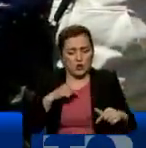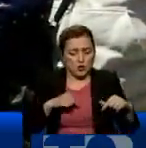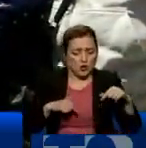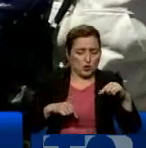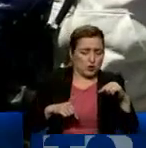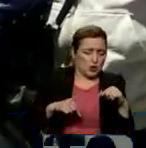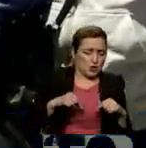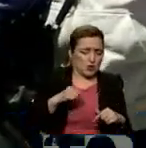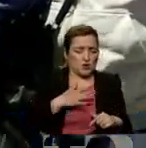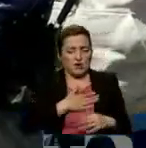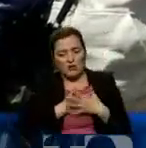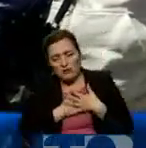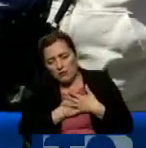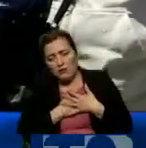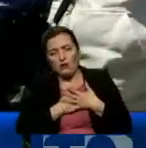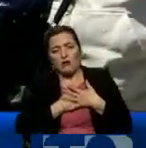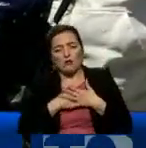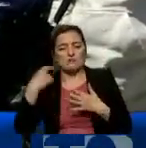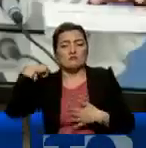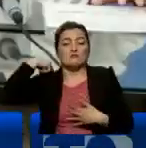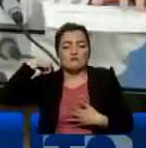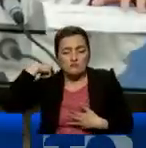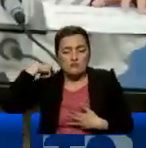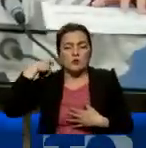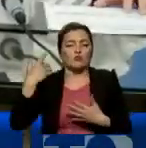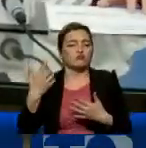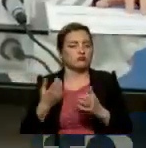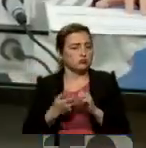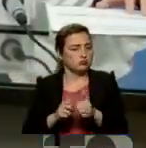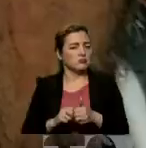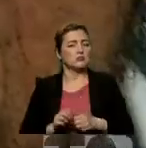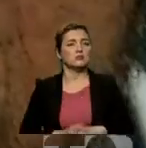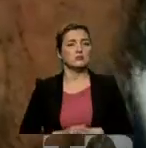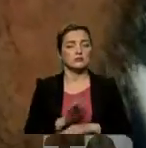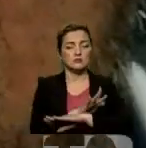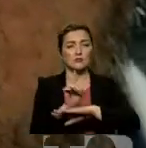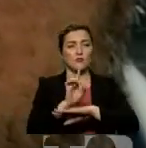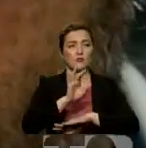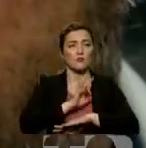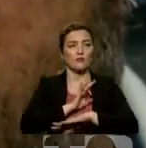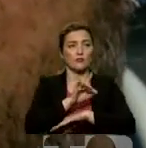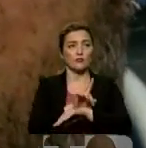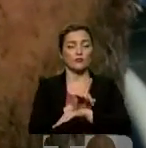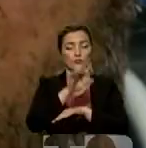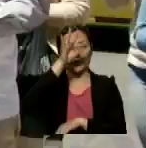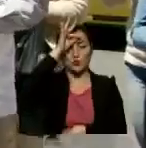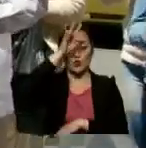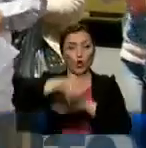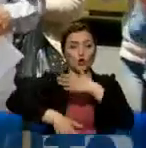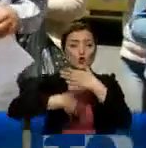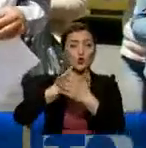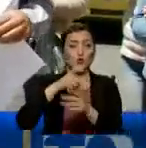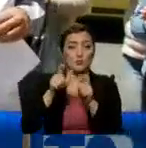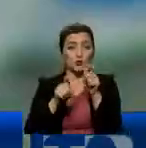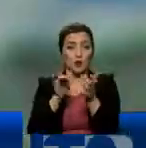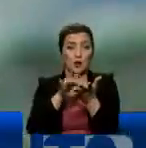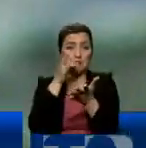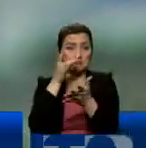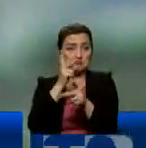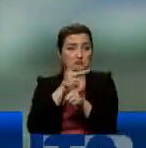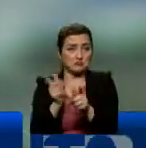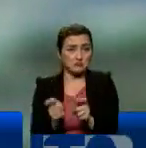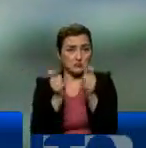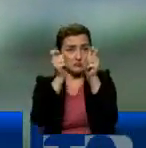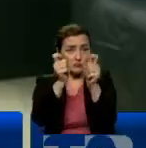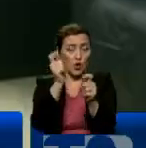tener complicación con corazón, con pulmones. Según el director técnico médico del hospital, todos los pacientes han recibido los insumos de acuerdo